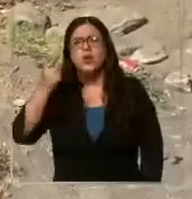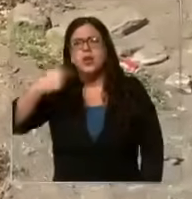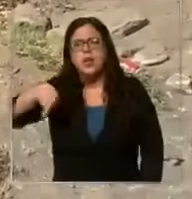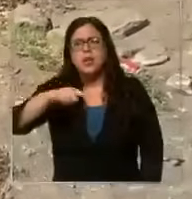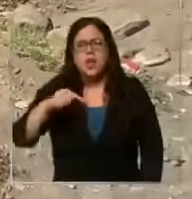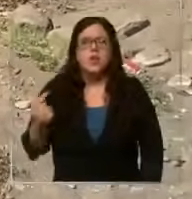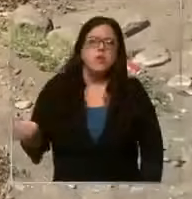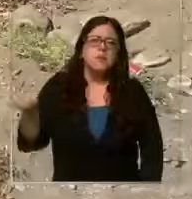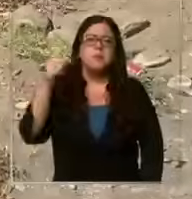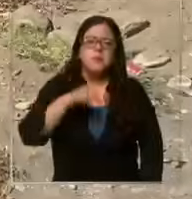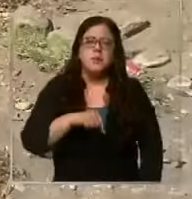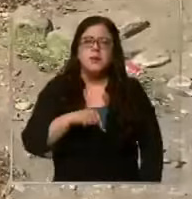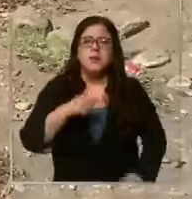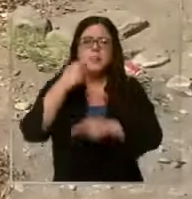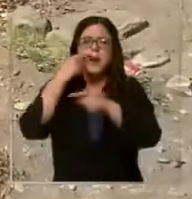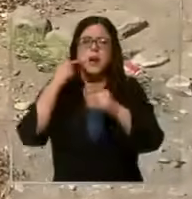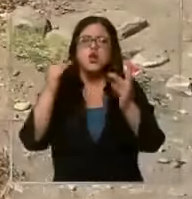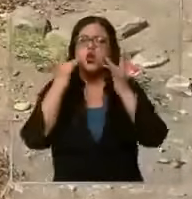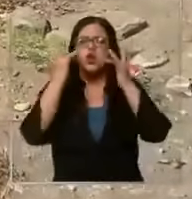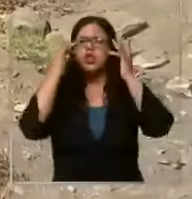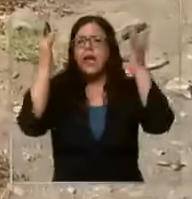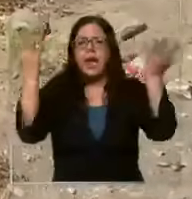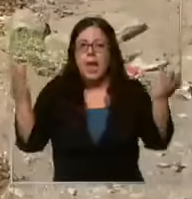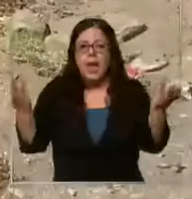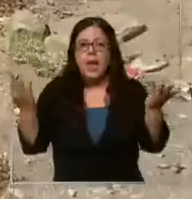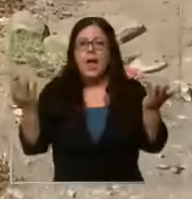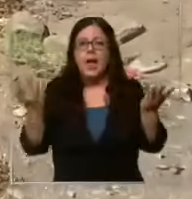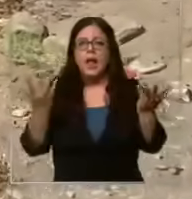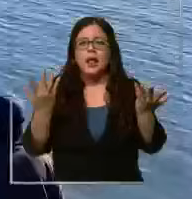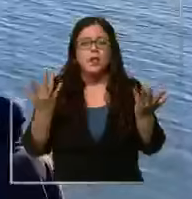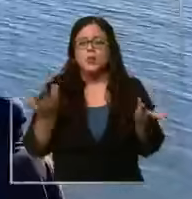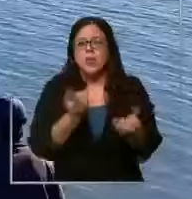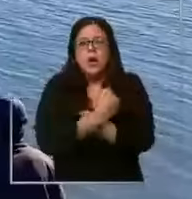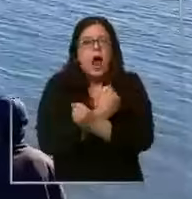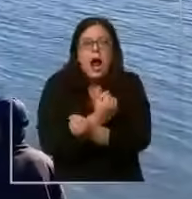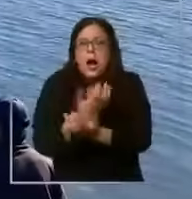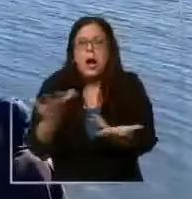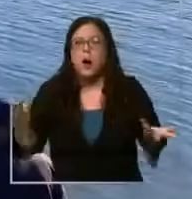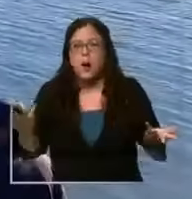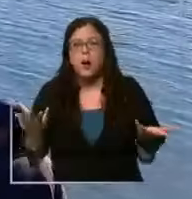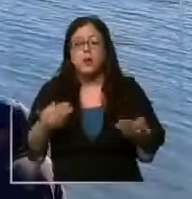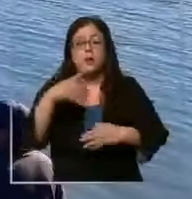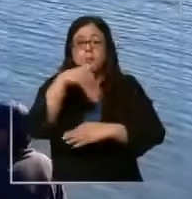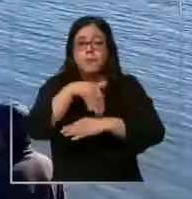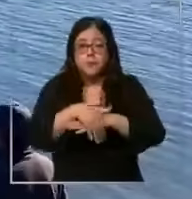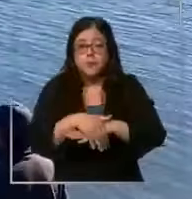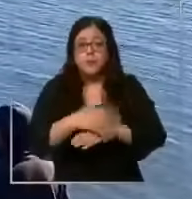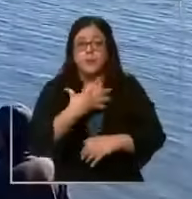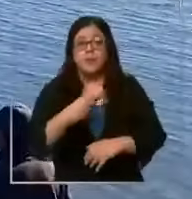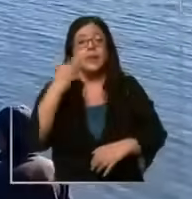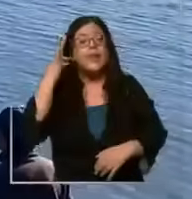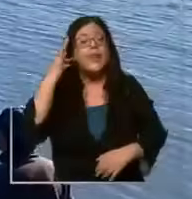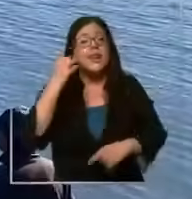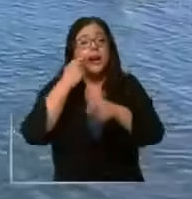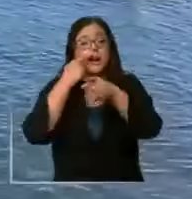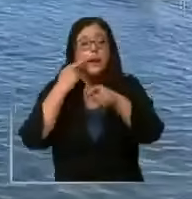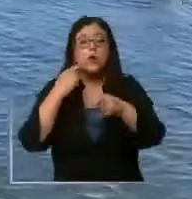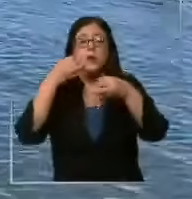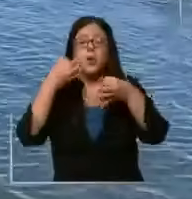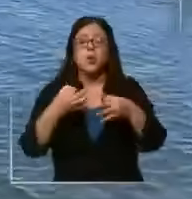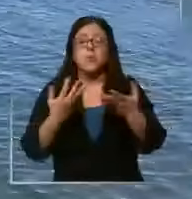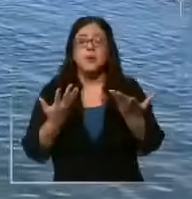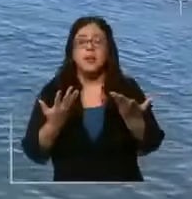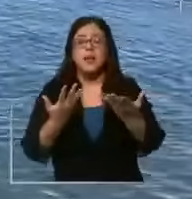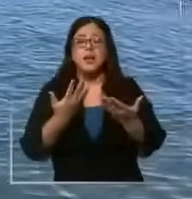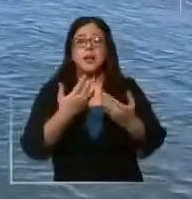venir para acá. Él andaba muy contento, él, amor para allá, amor para acá. Durante la tarde, una de las hijas de José Luis estaba en el agua